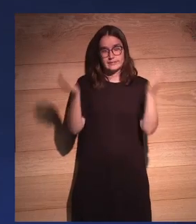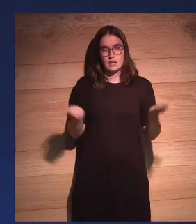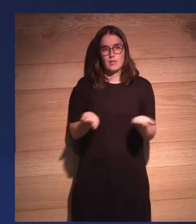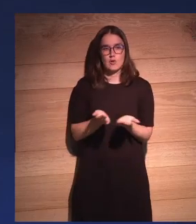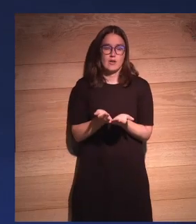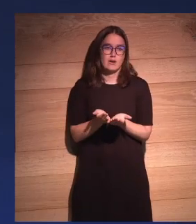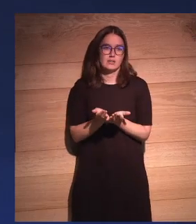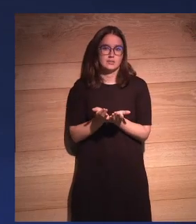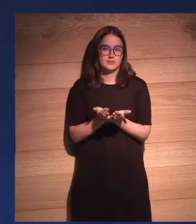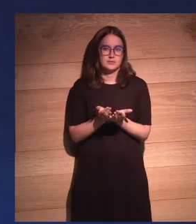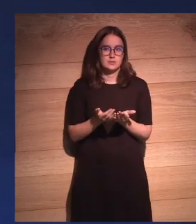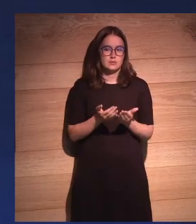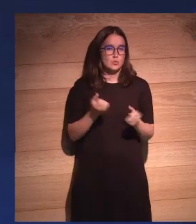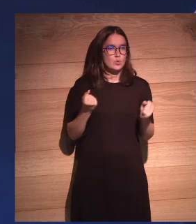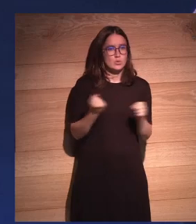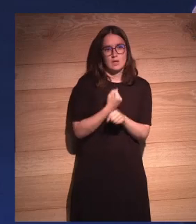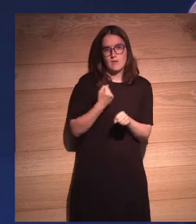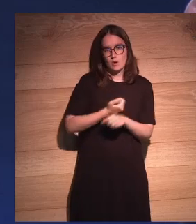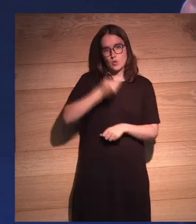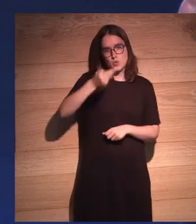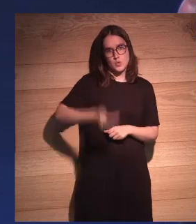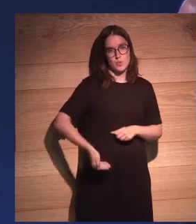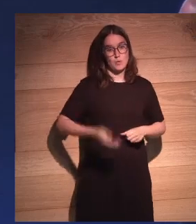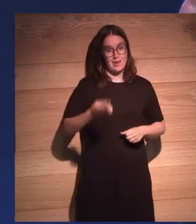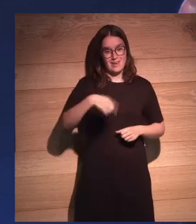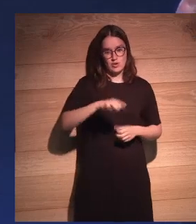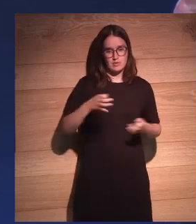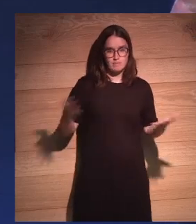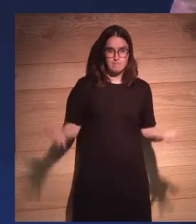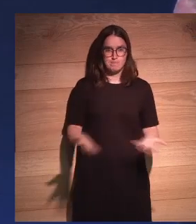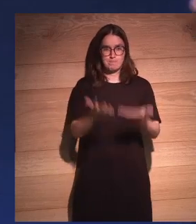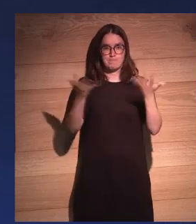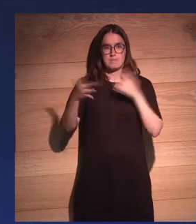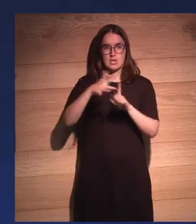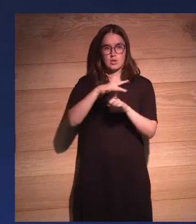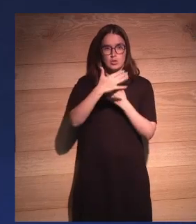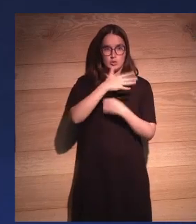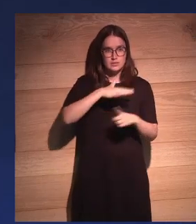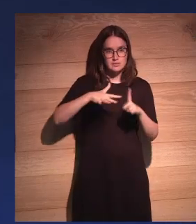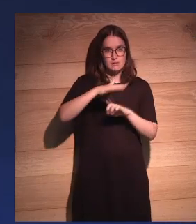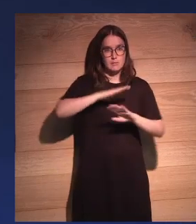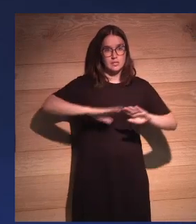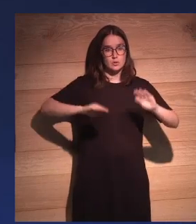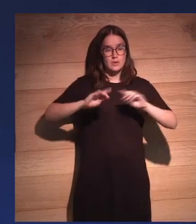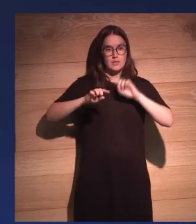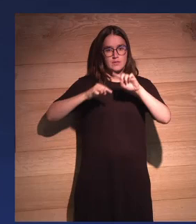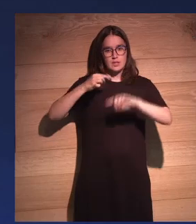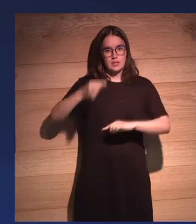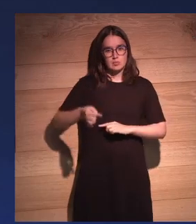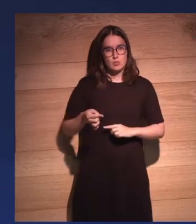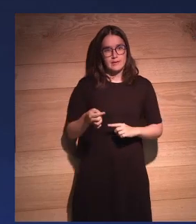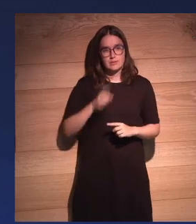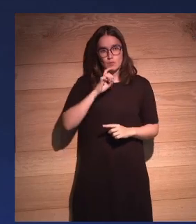internacionales, tienen una labor muy importante, porque son ellos los que promueven el ecosistema. Y después,